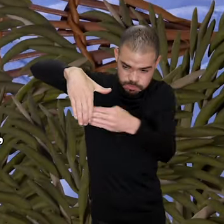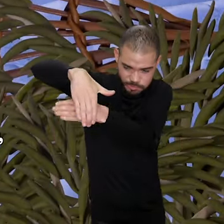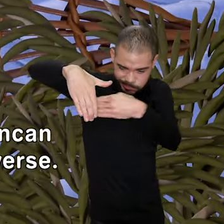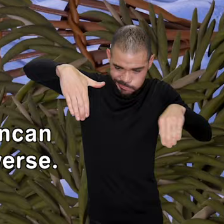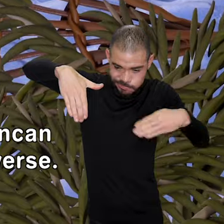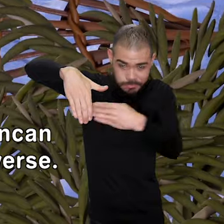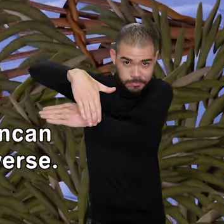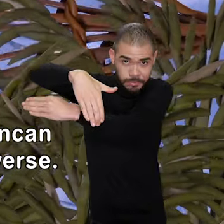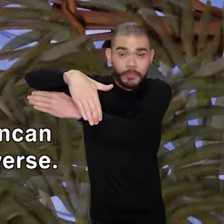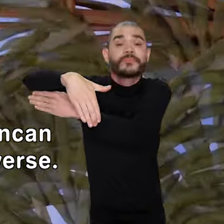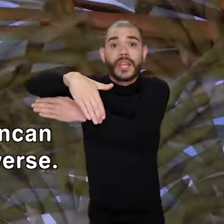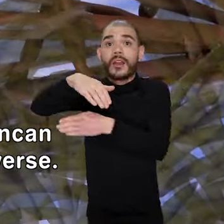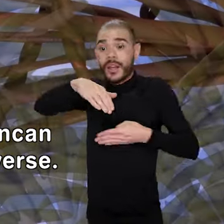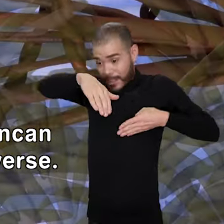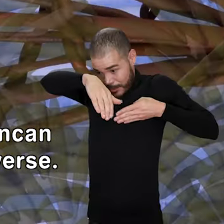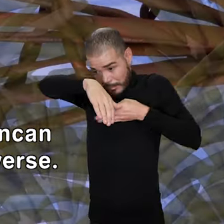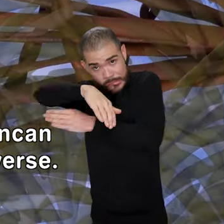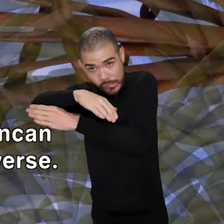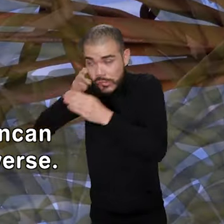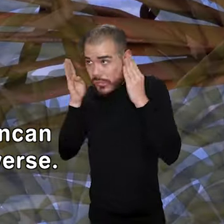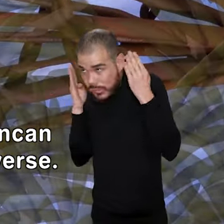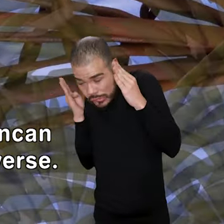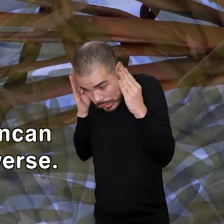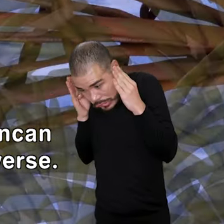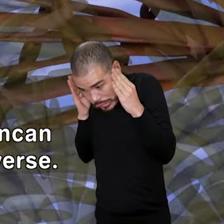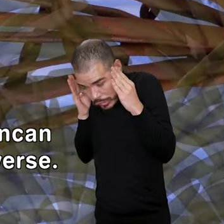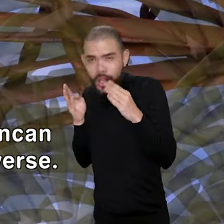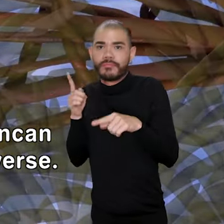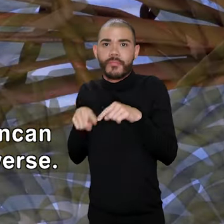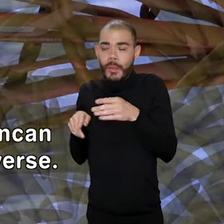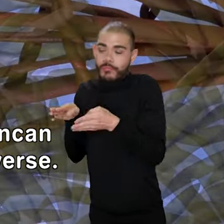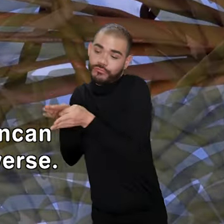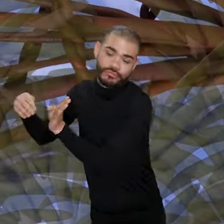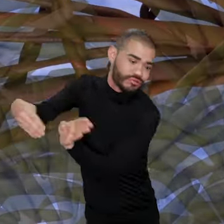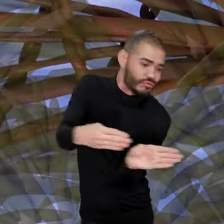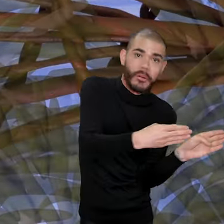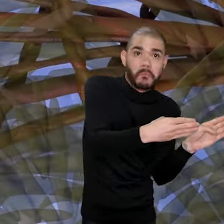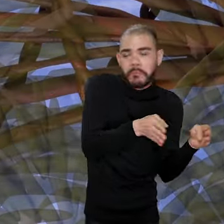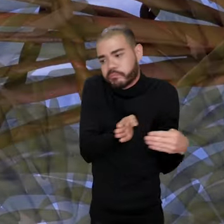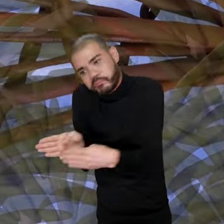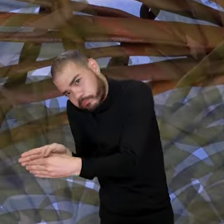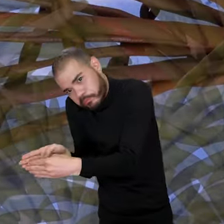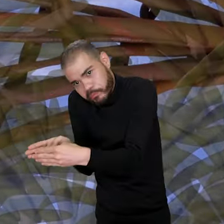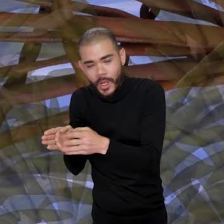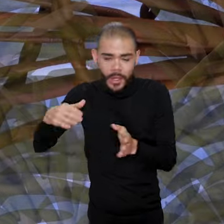el cebo sus aletas y escamas se estancan y no pueden moverse o devolverse